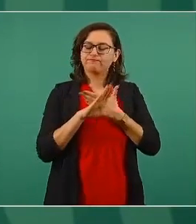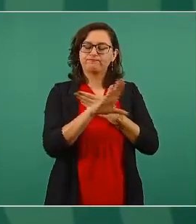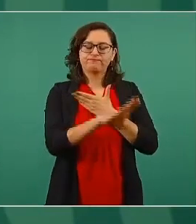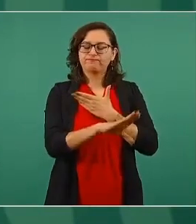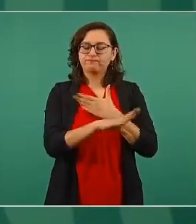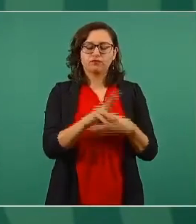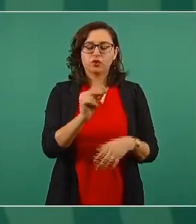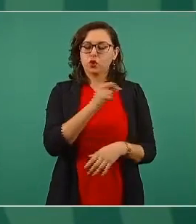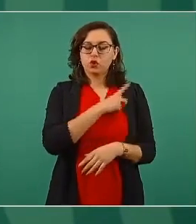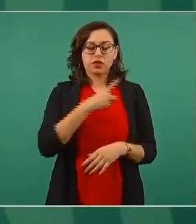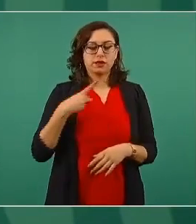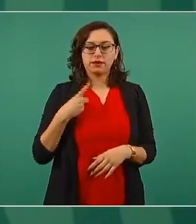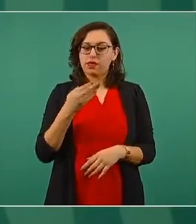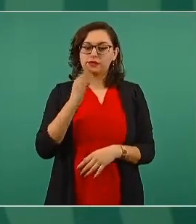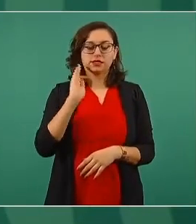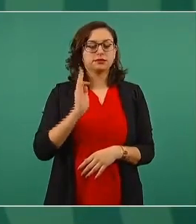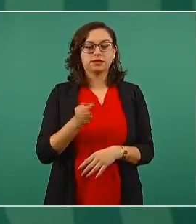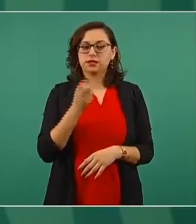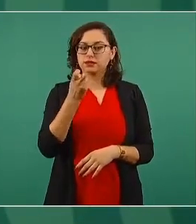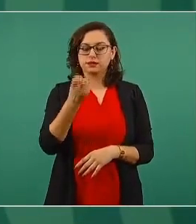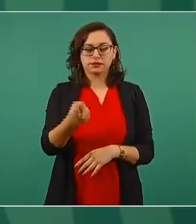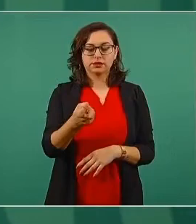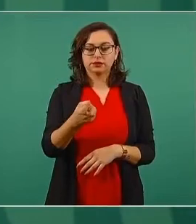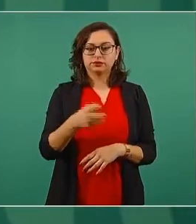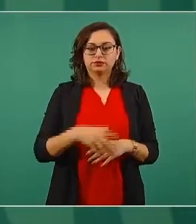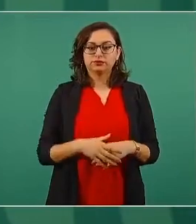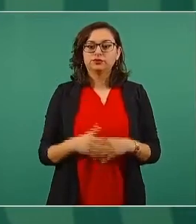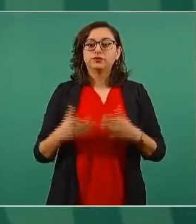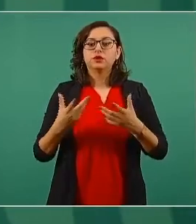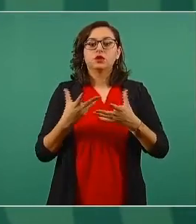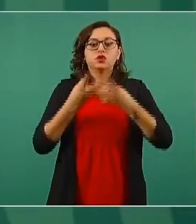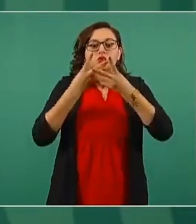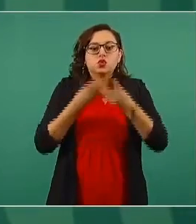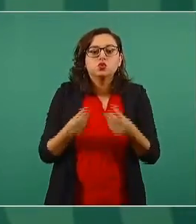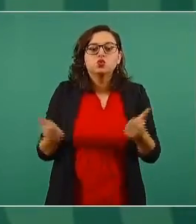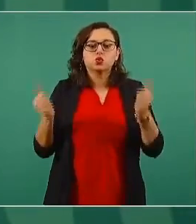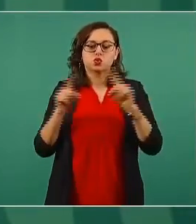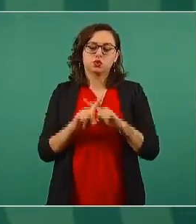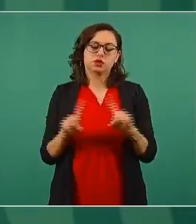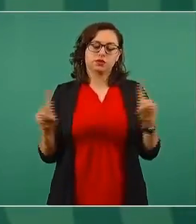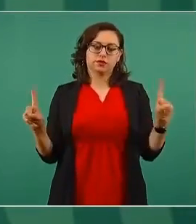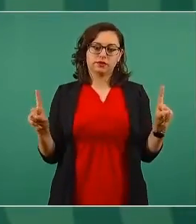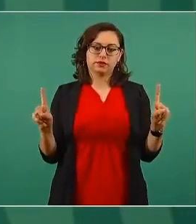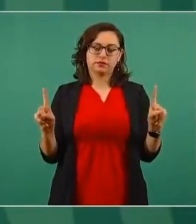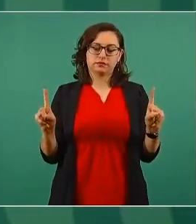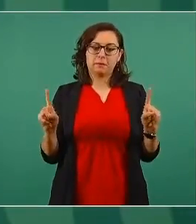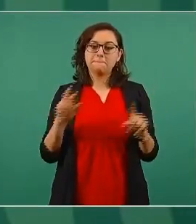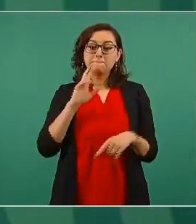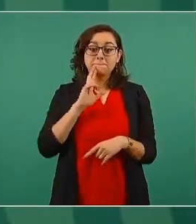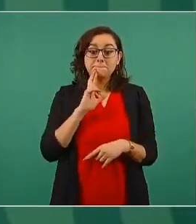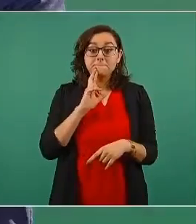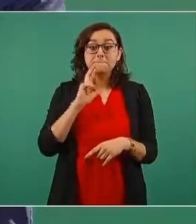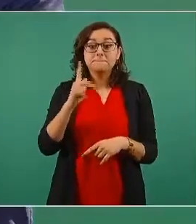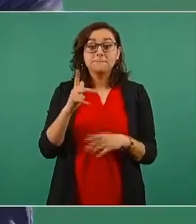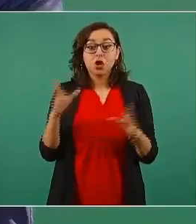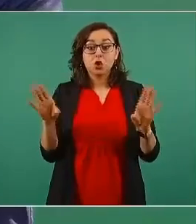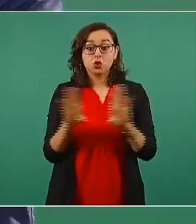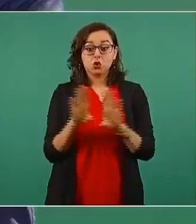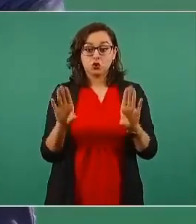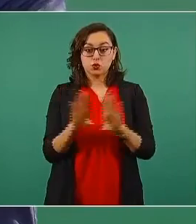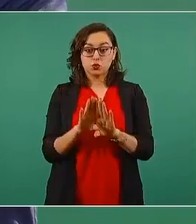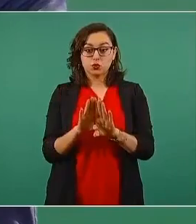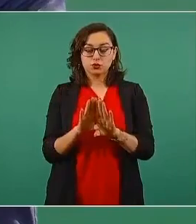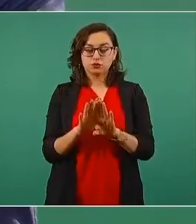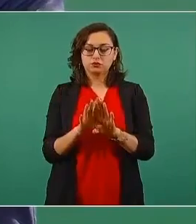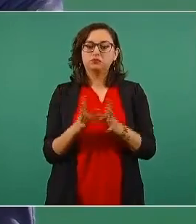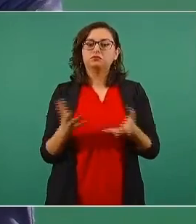y no resolver así las cosas. El mejor método es el método